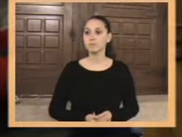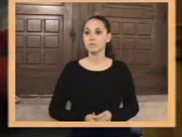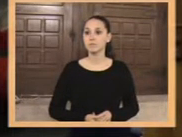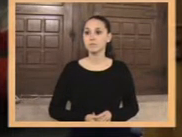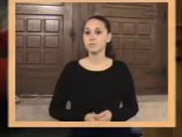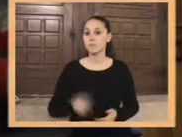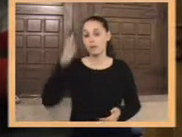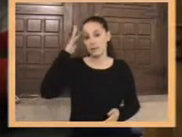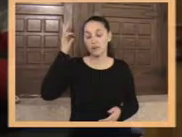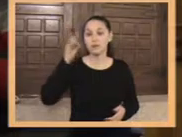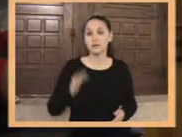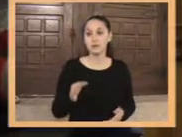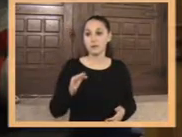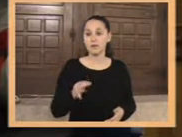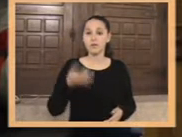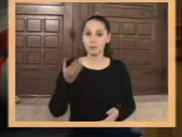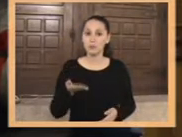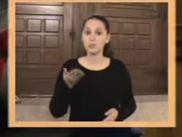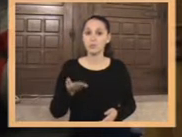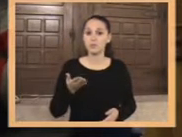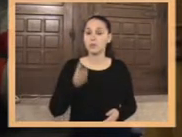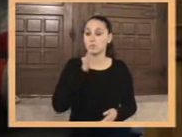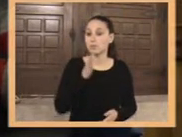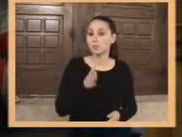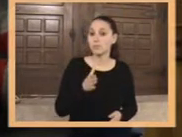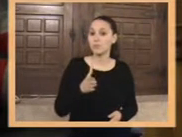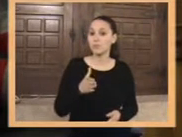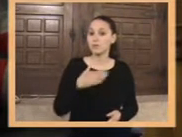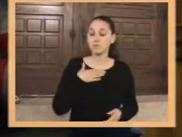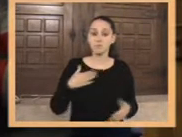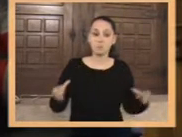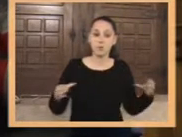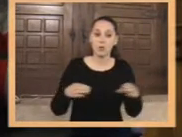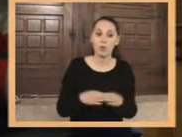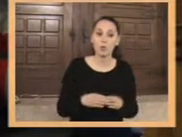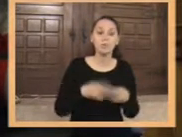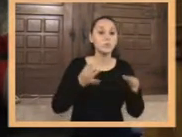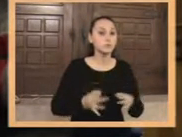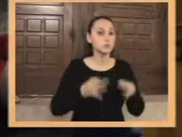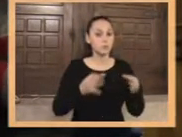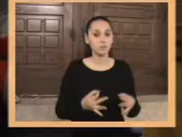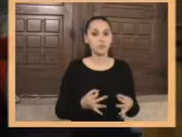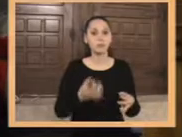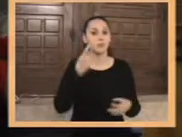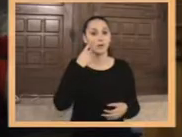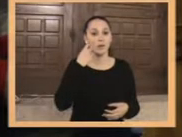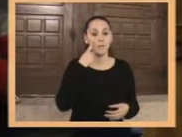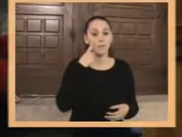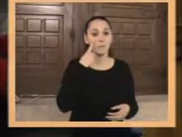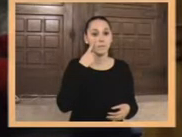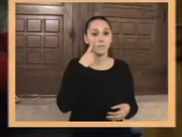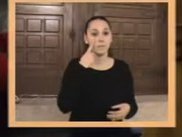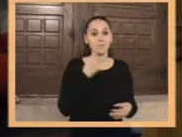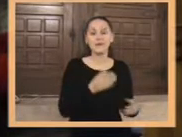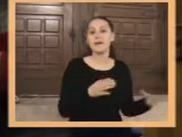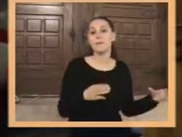No, porque creo que es importante, porque nuestra postura siempre ha sido mirando por la ciudad de Plasencia y no por